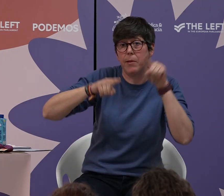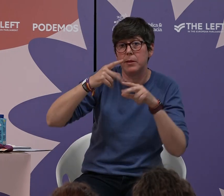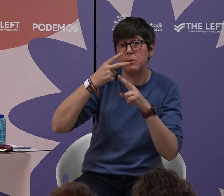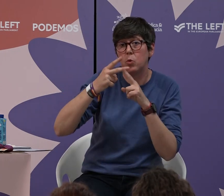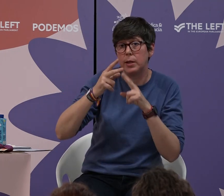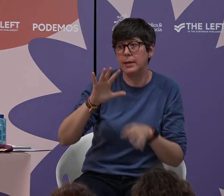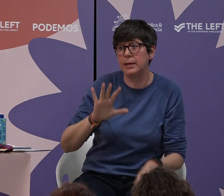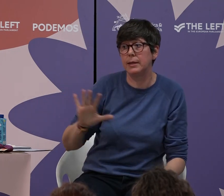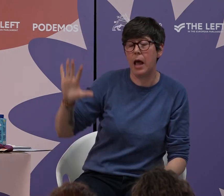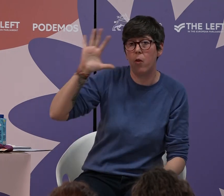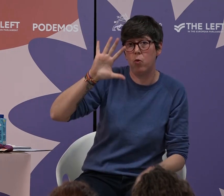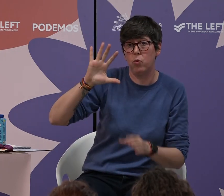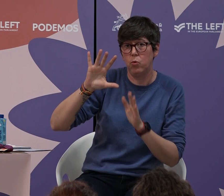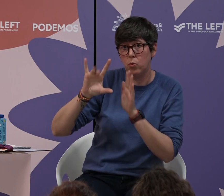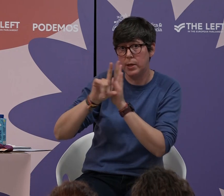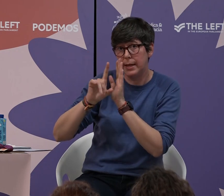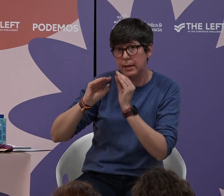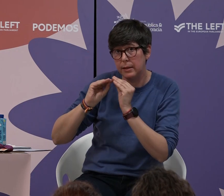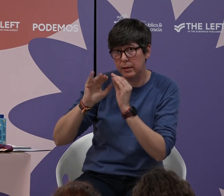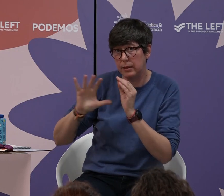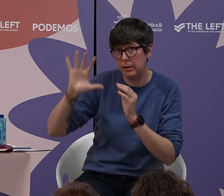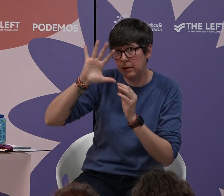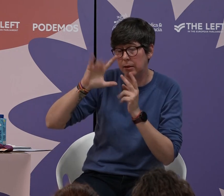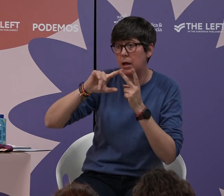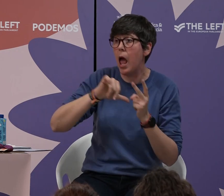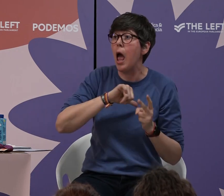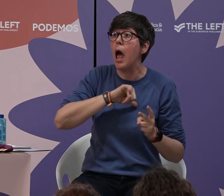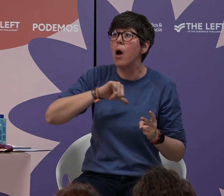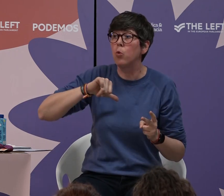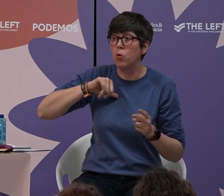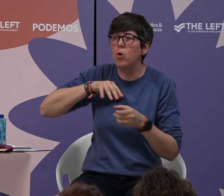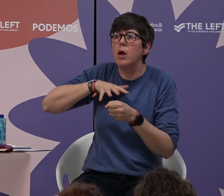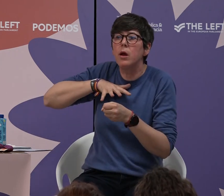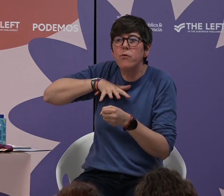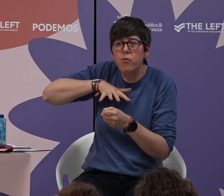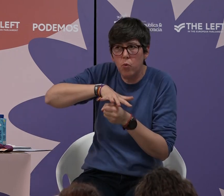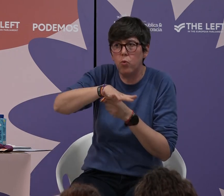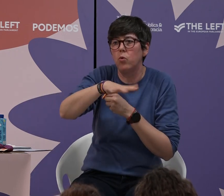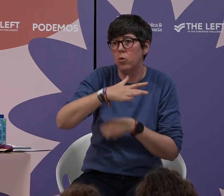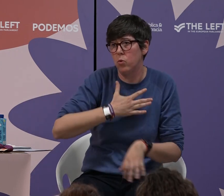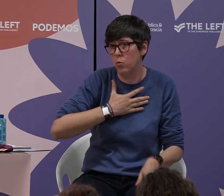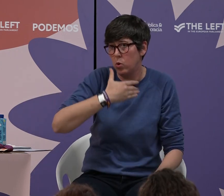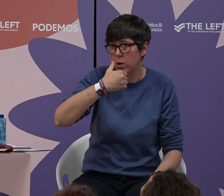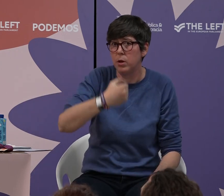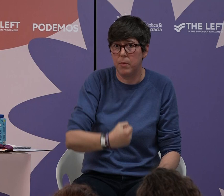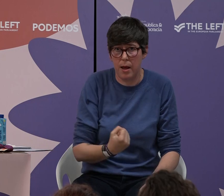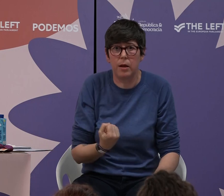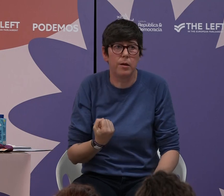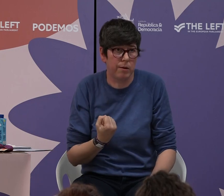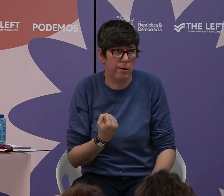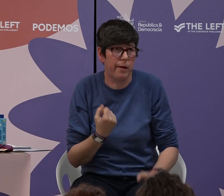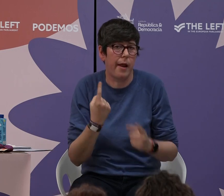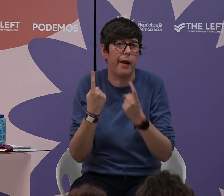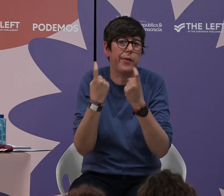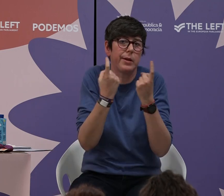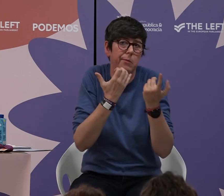del alquiler en ocasiones las políticas del estado se hacen a nivel Estatal pero tienen influencia